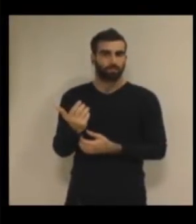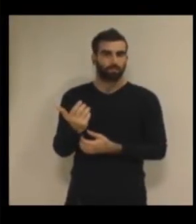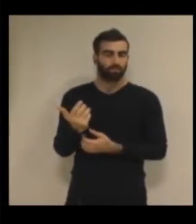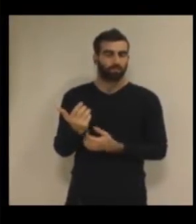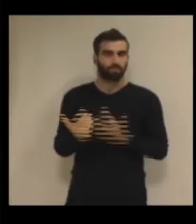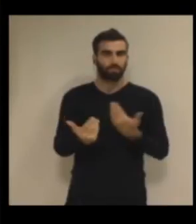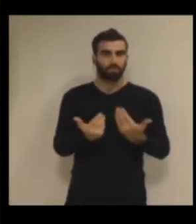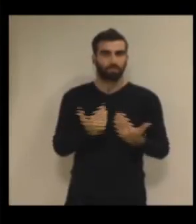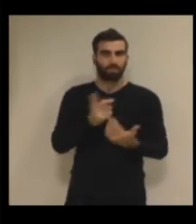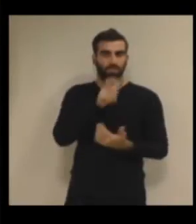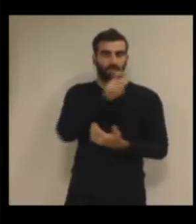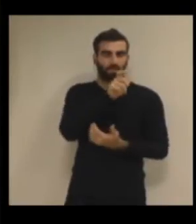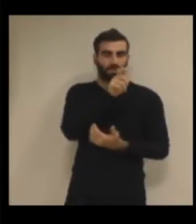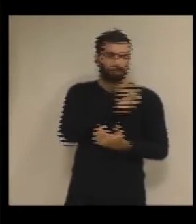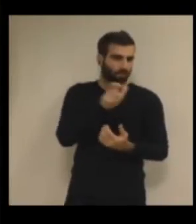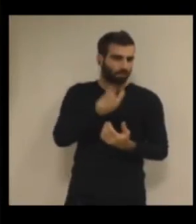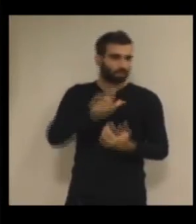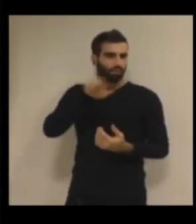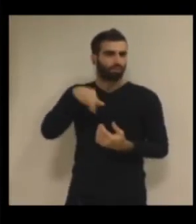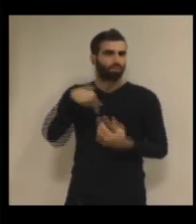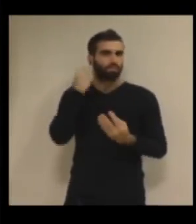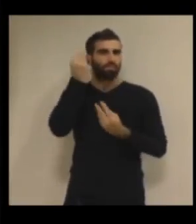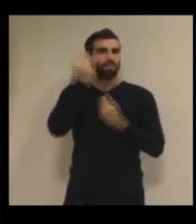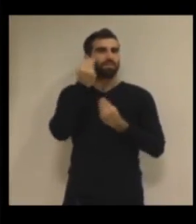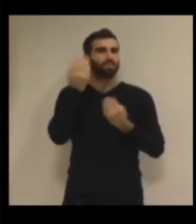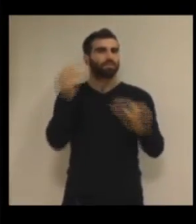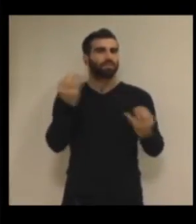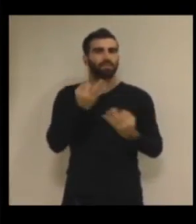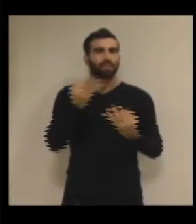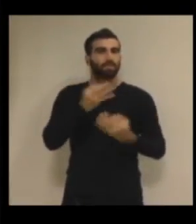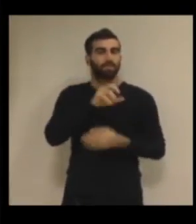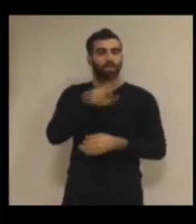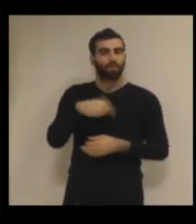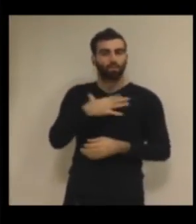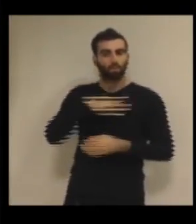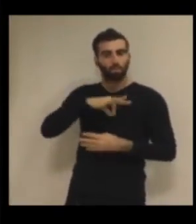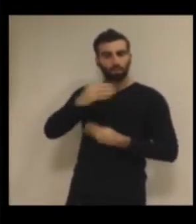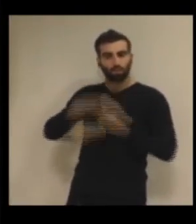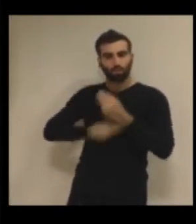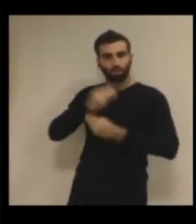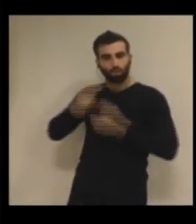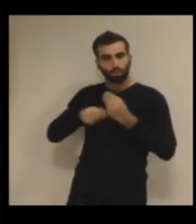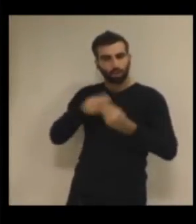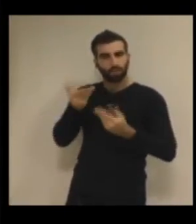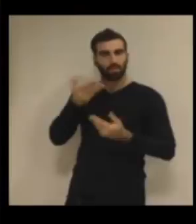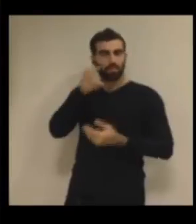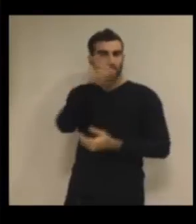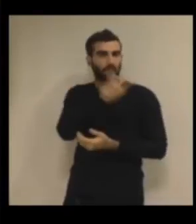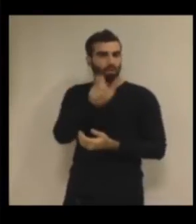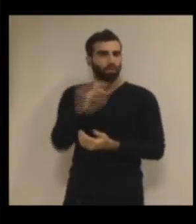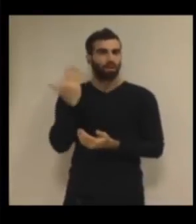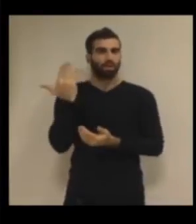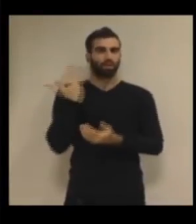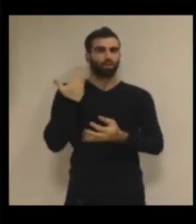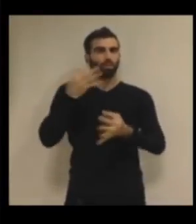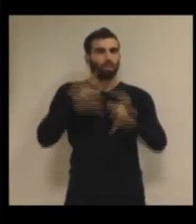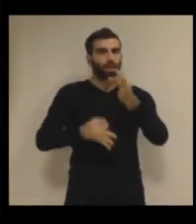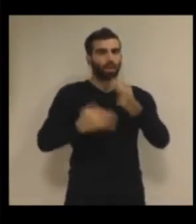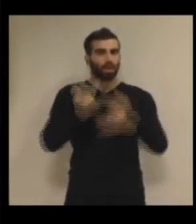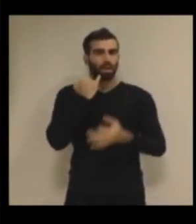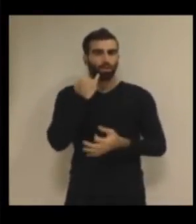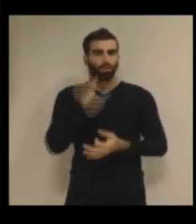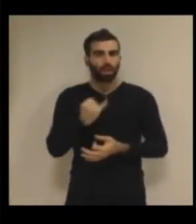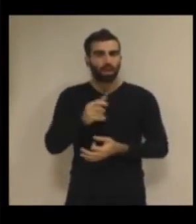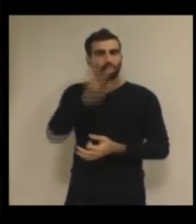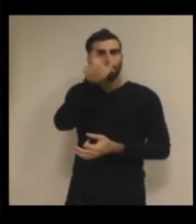digamos un poco que surgen en nuestra mente, pues son potenciales beneficiarios del mismo. Personas con lesión medular, personas con parálisis cerebral,